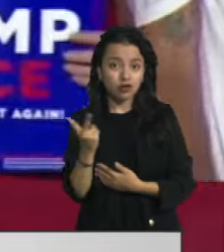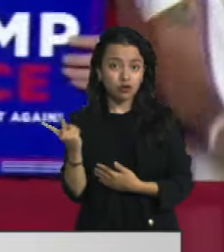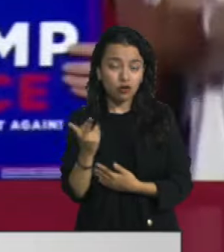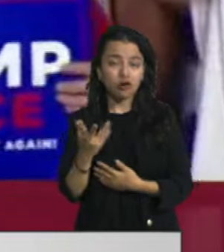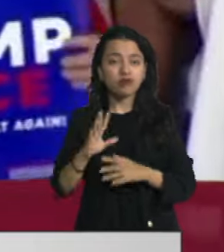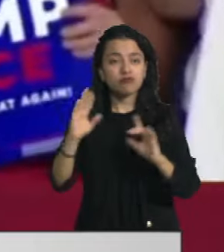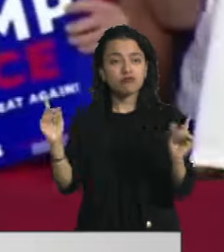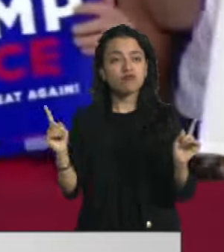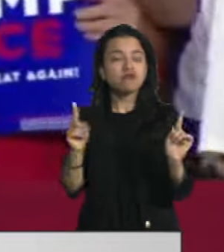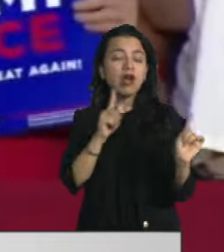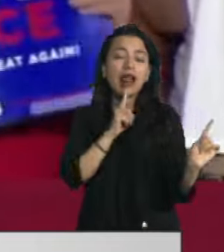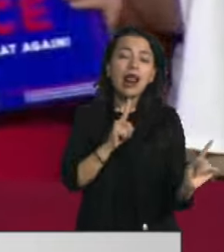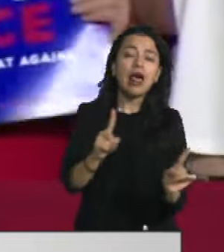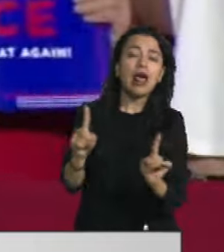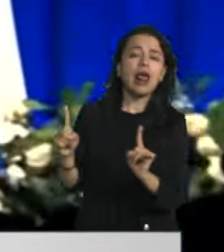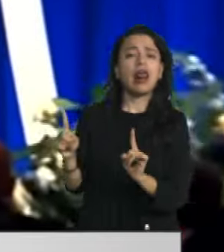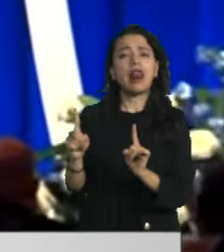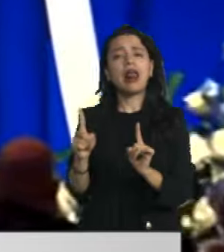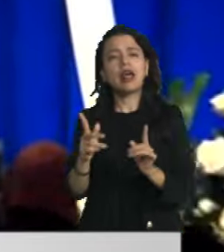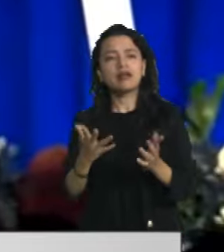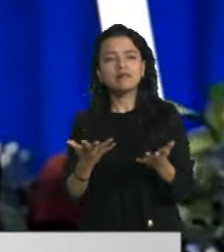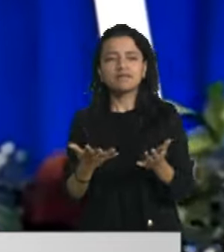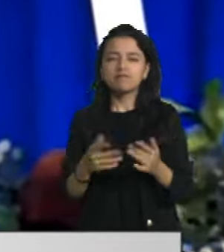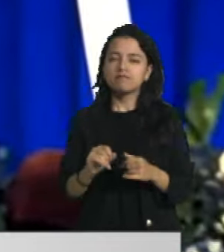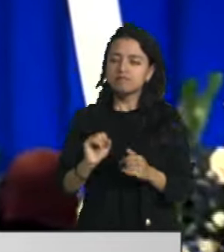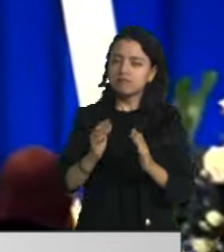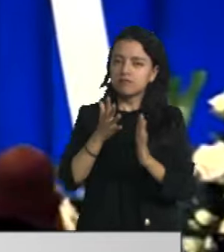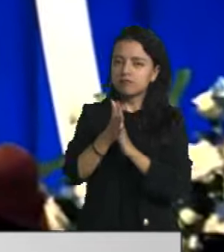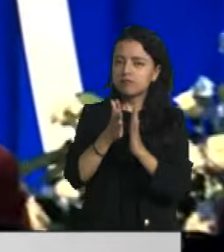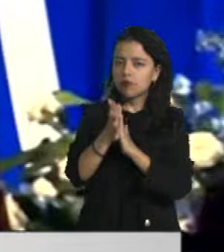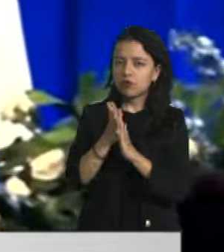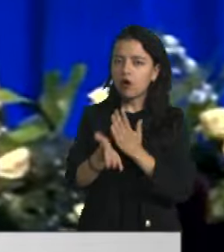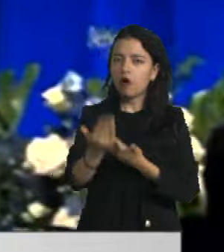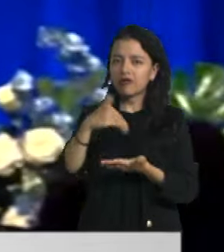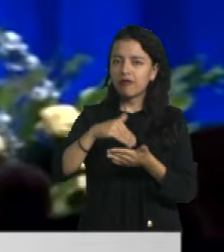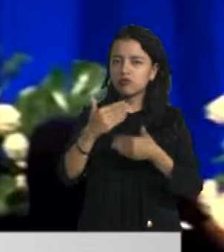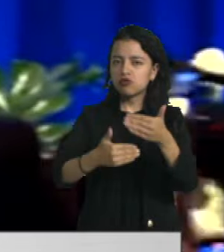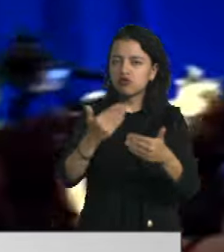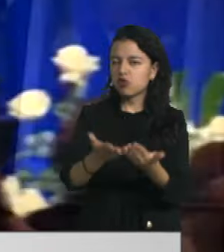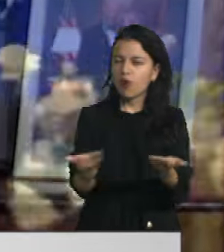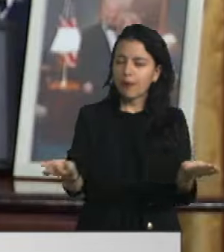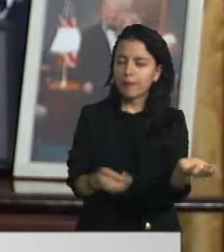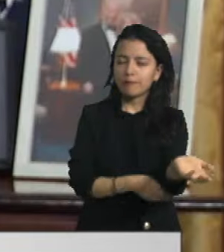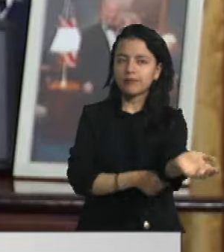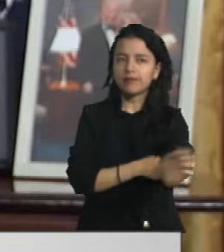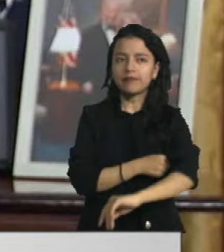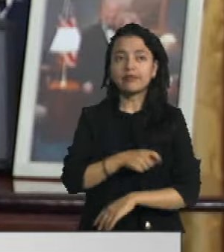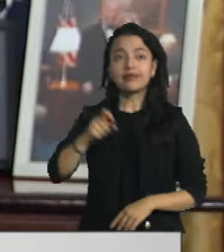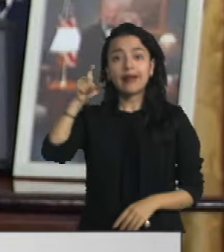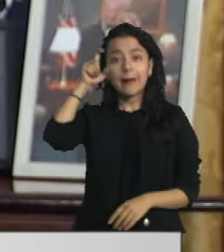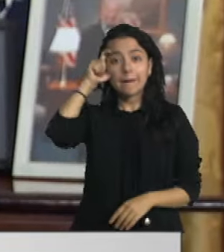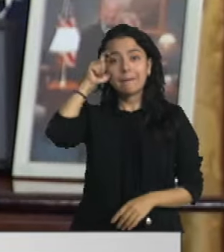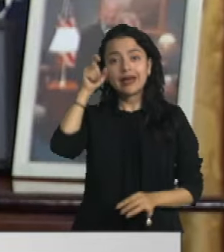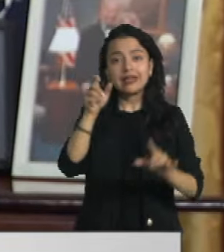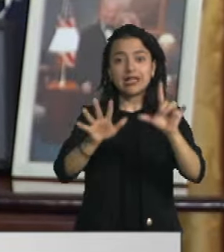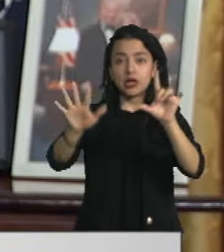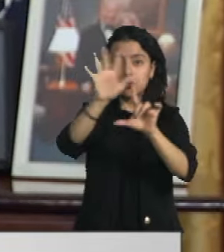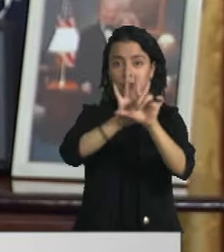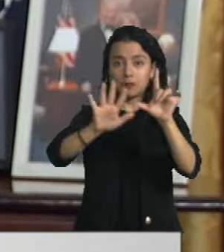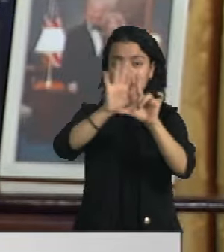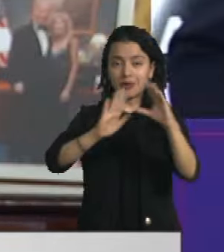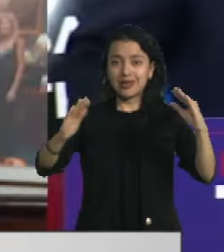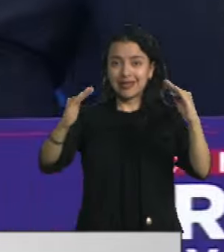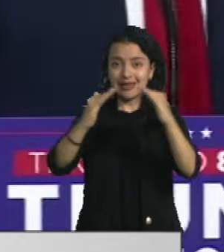la nación por primera vez desde que Kamala es la precandidata presidencial. Biden en un video desde la Casa